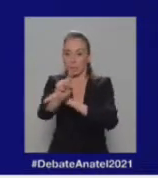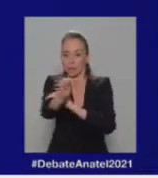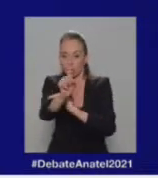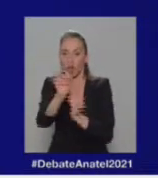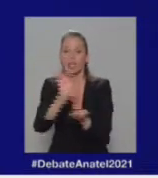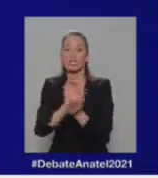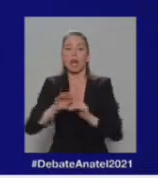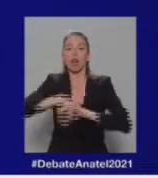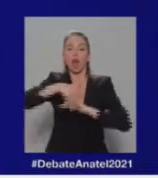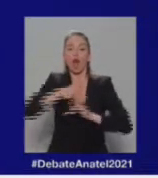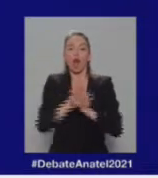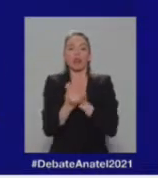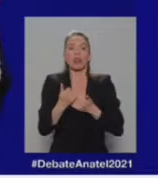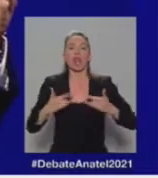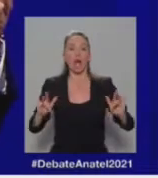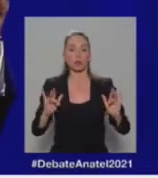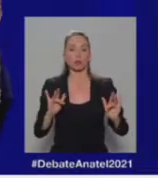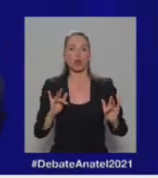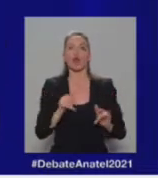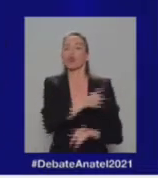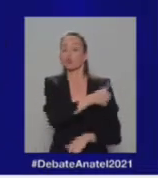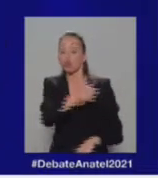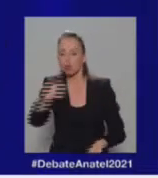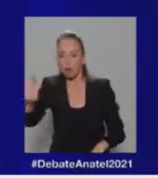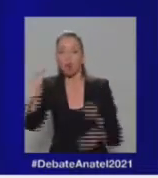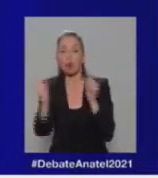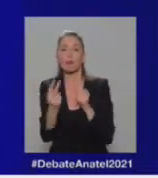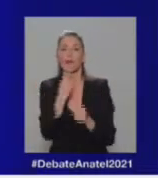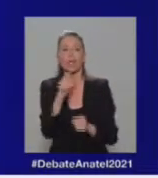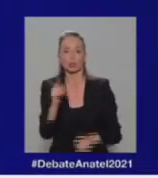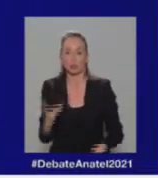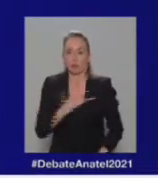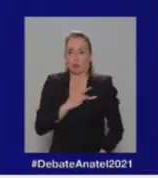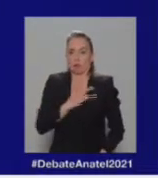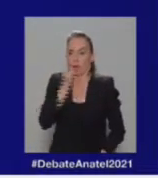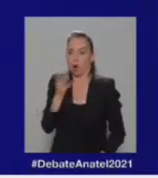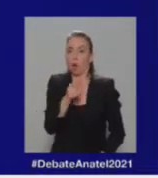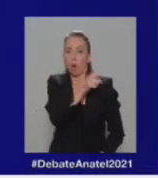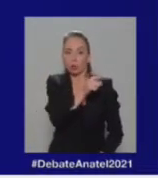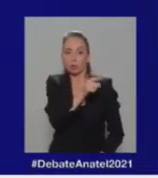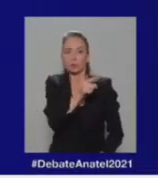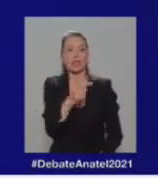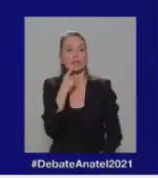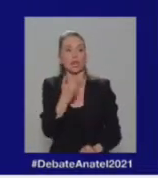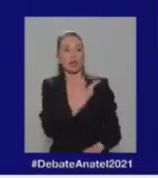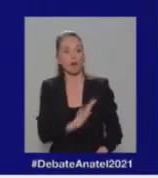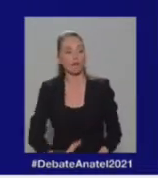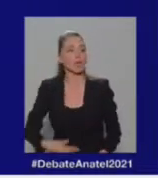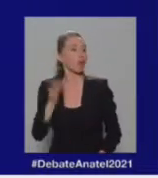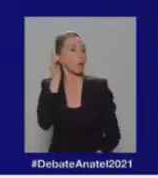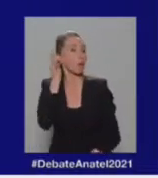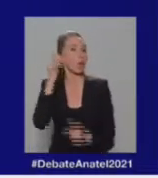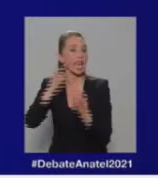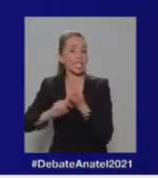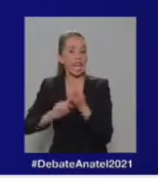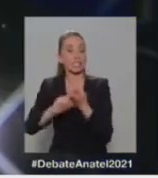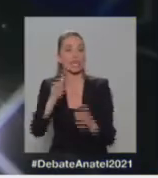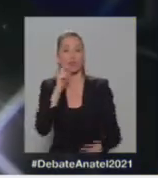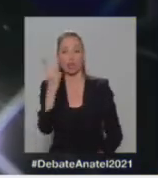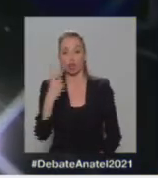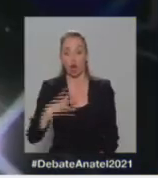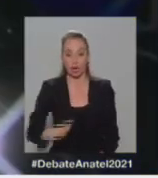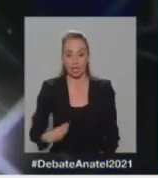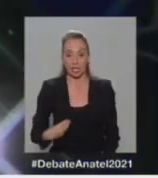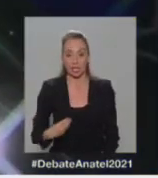y más marcaron una jornada que fue bastante interesante. Seis de los siete candidatos presidenciales confrontaron ideas